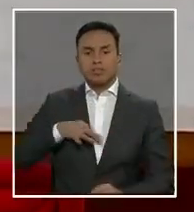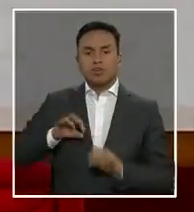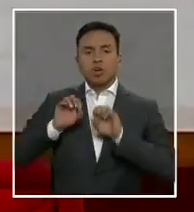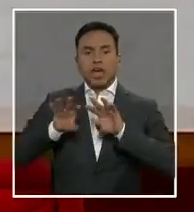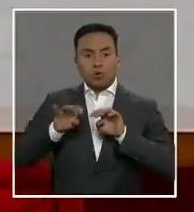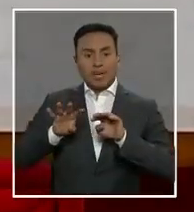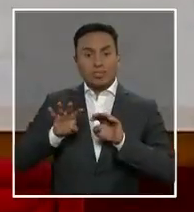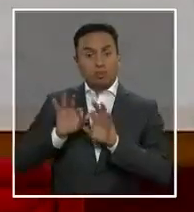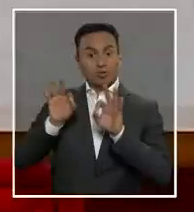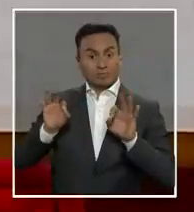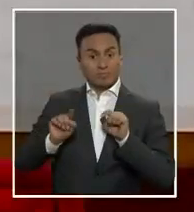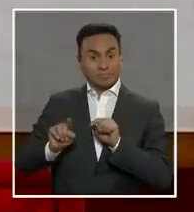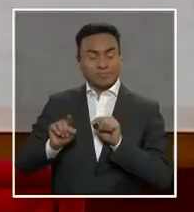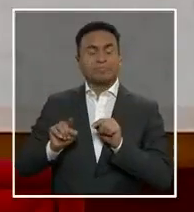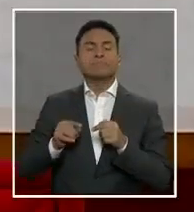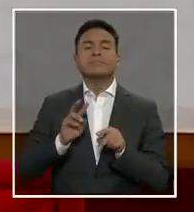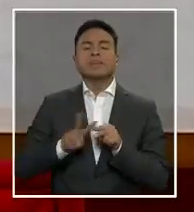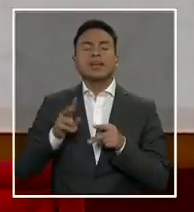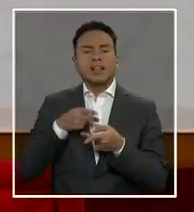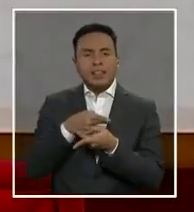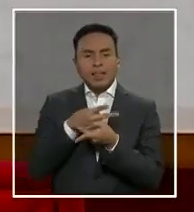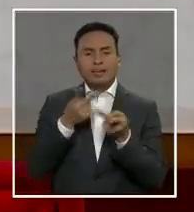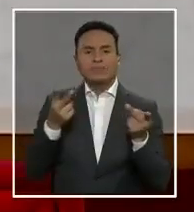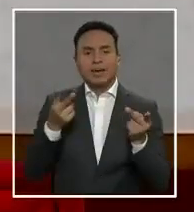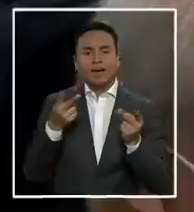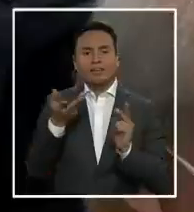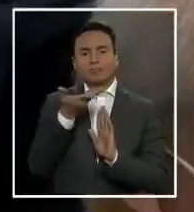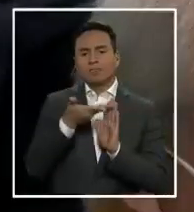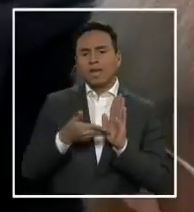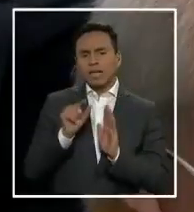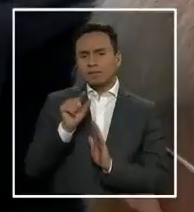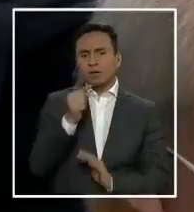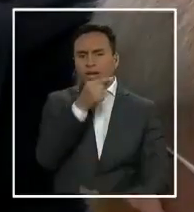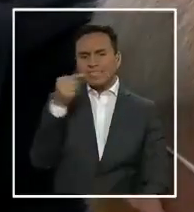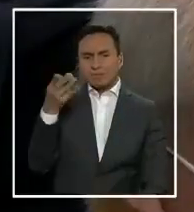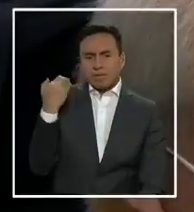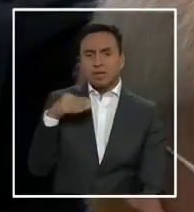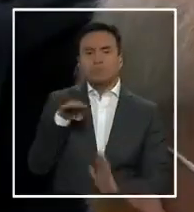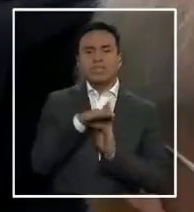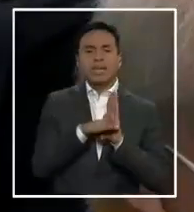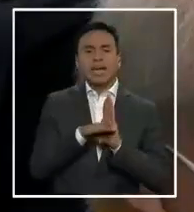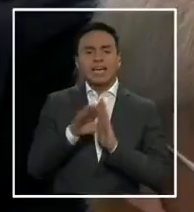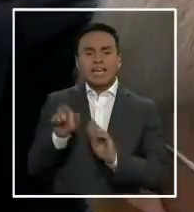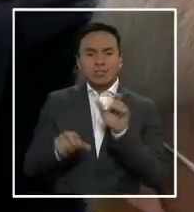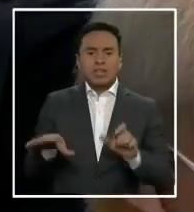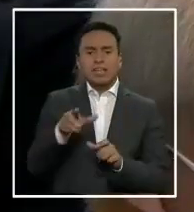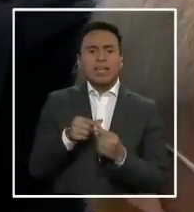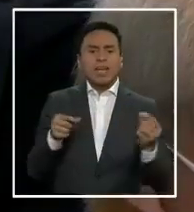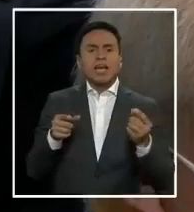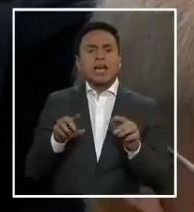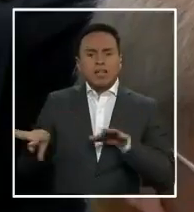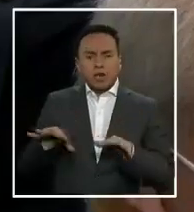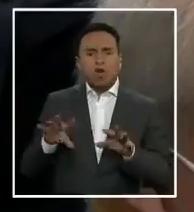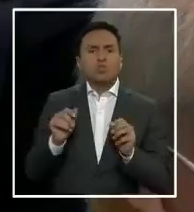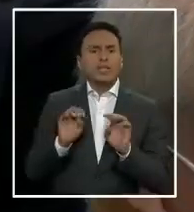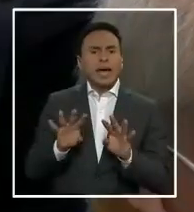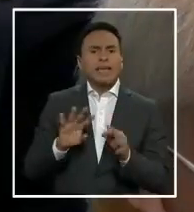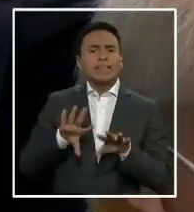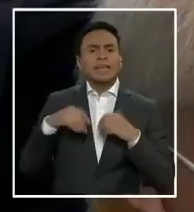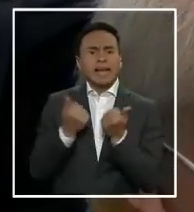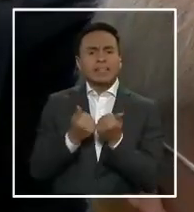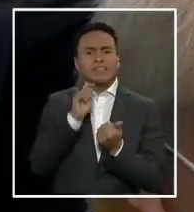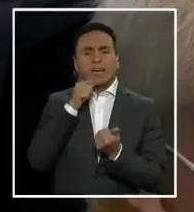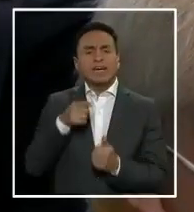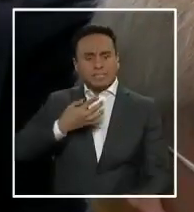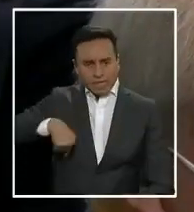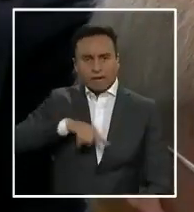educación ha lanzado hace pocas semanas la política nacional de reactivación educativa integral seamos comunidad